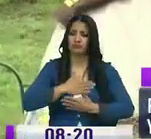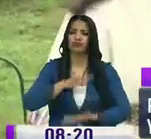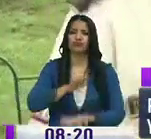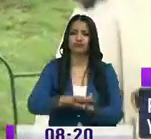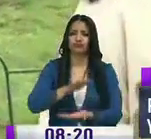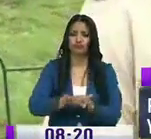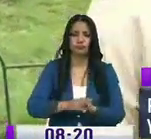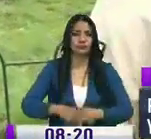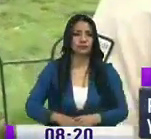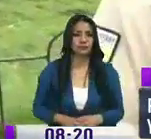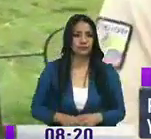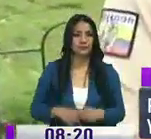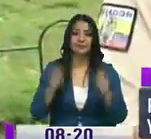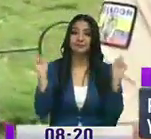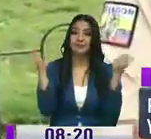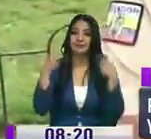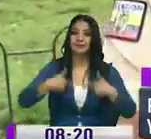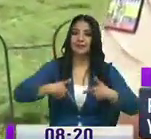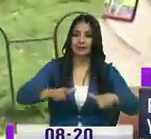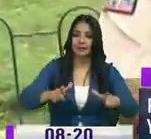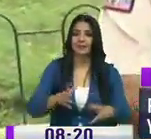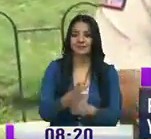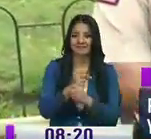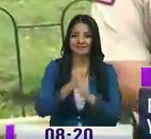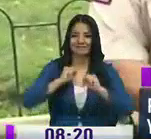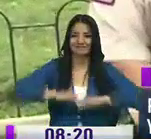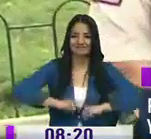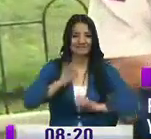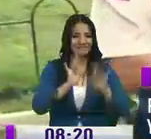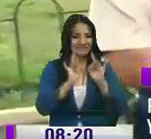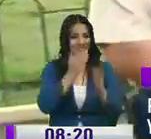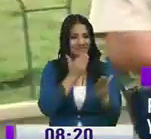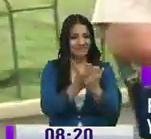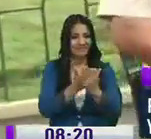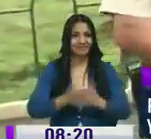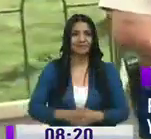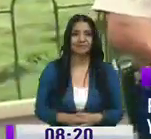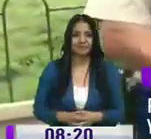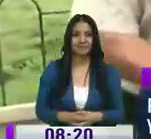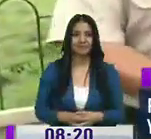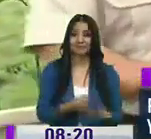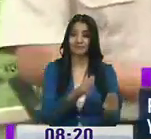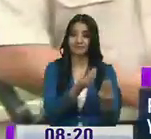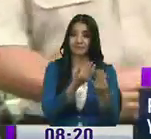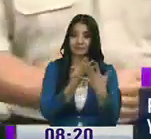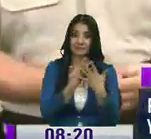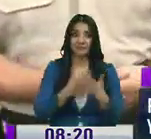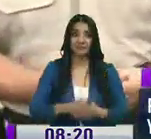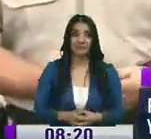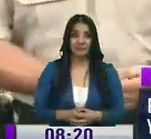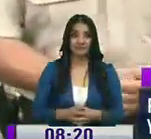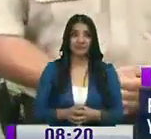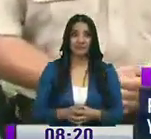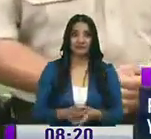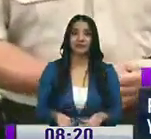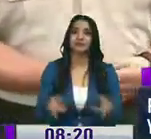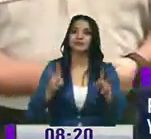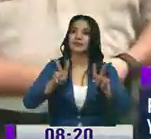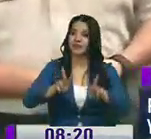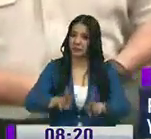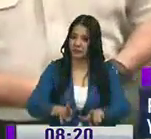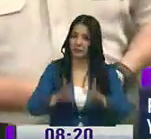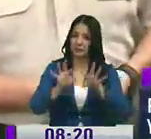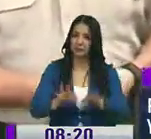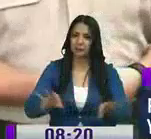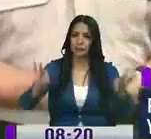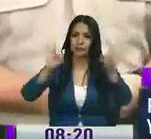pues festejar este carnaval de la mejor manera. Perfecto, muchísimas gracias, Coronel, por esa información, y como no podía faltar, no podía ser de otra